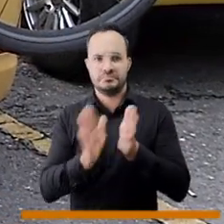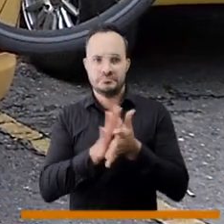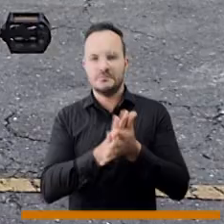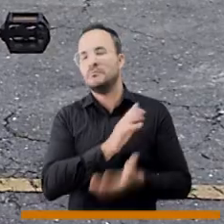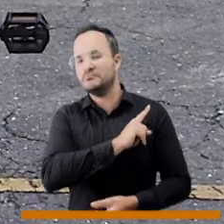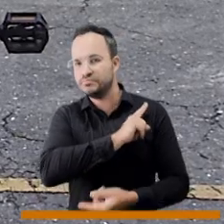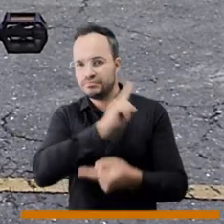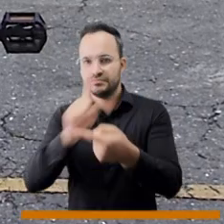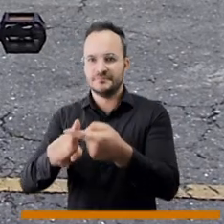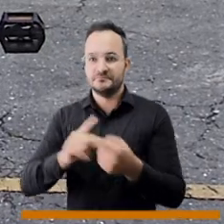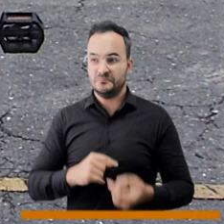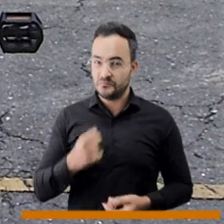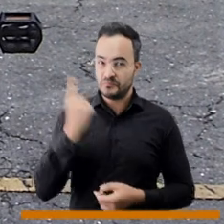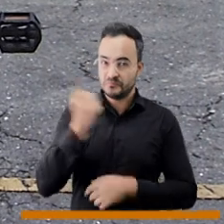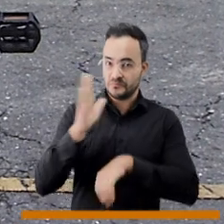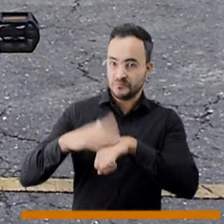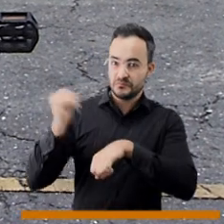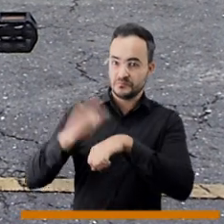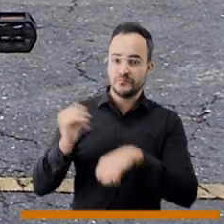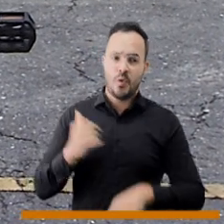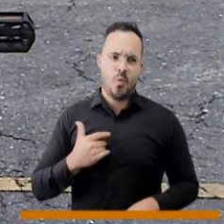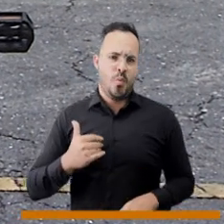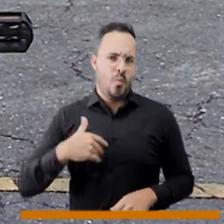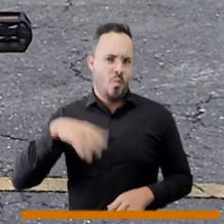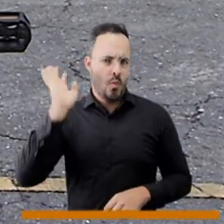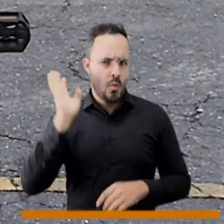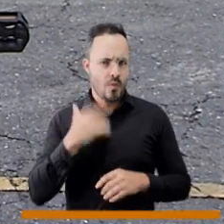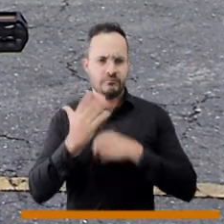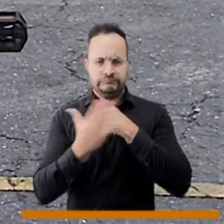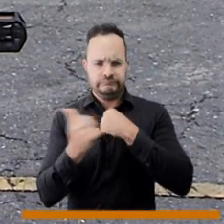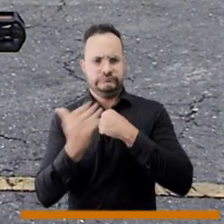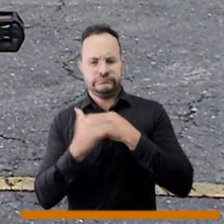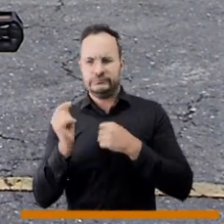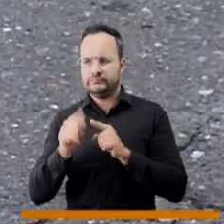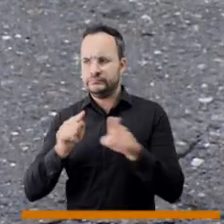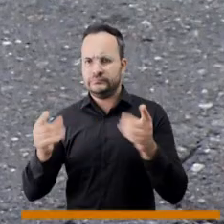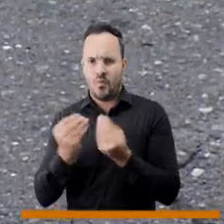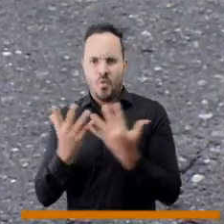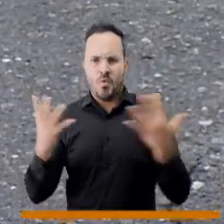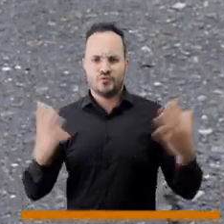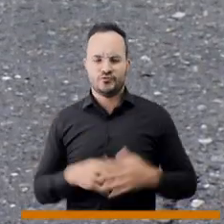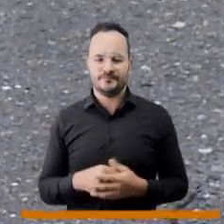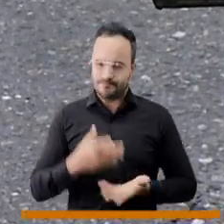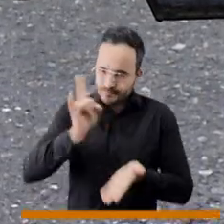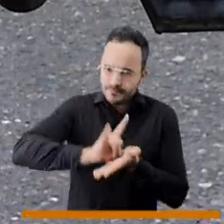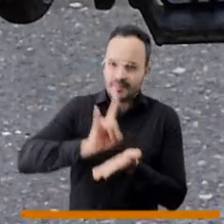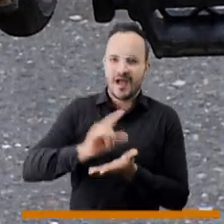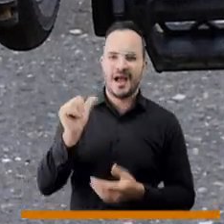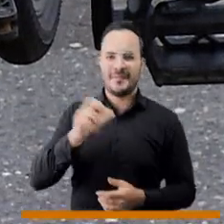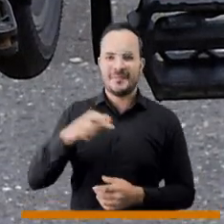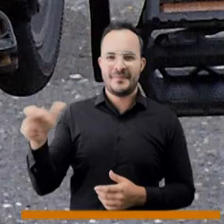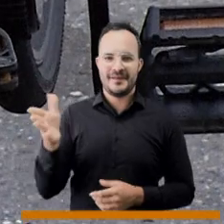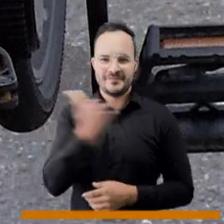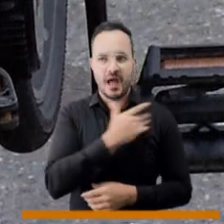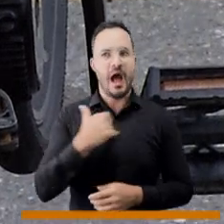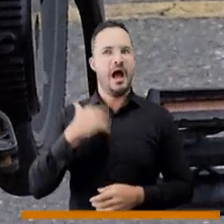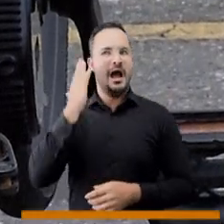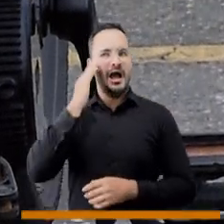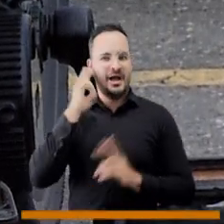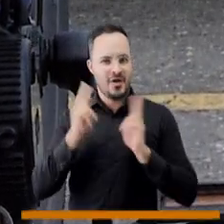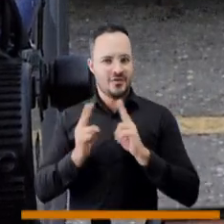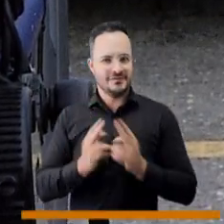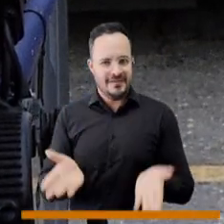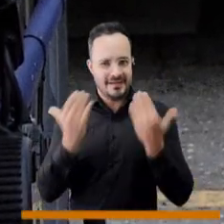bicicleta y se la va a llevar a su lugar de destino. ¿Sí lo llevan bastante? Bastante, afortunadamente sí. Por eso invito cada vez a los usuarios de que descarguen la